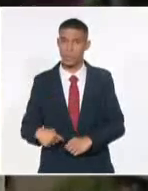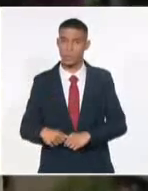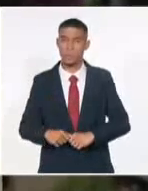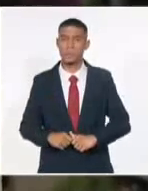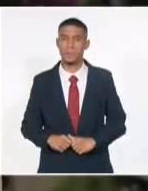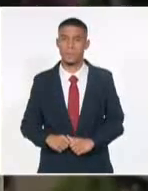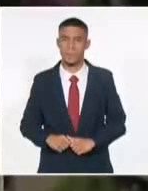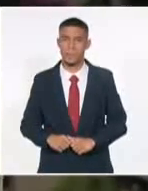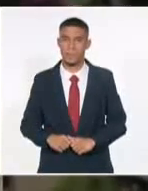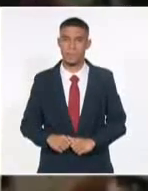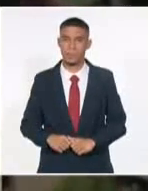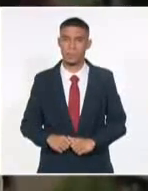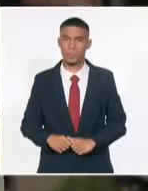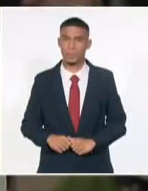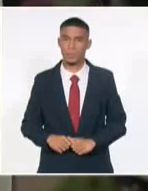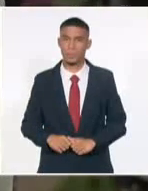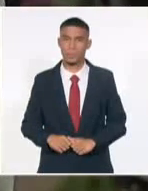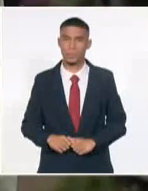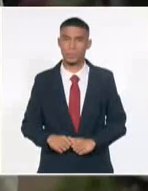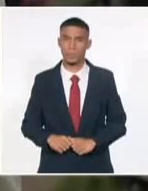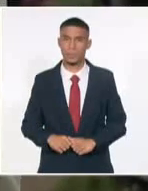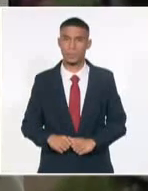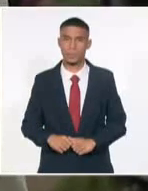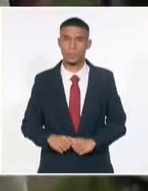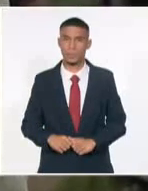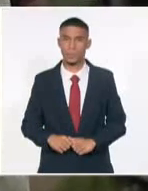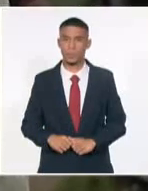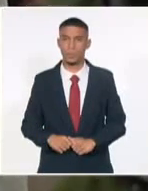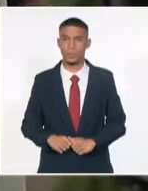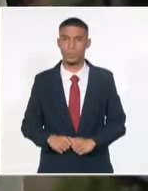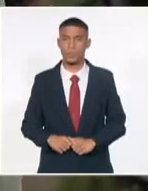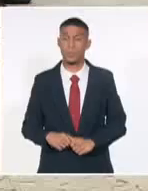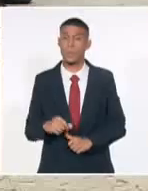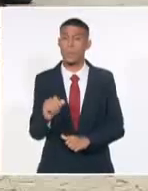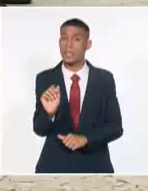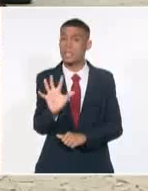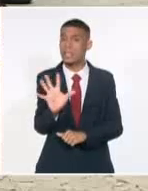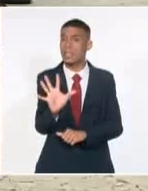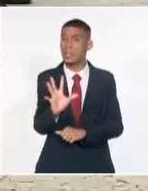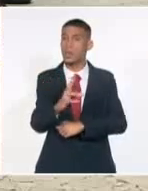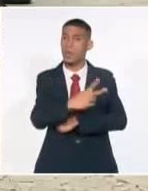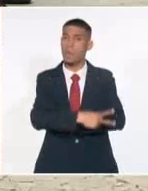el momento en que 5 países